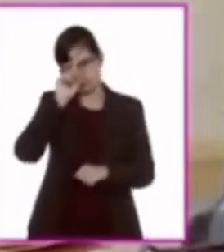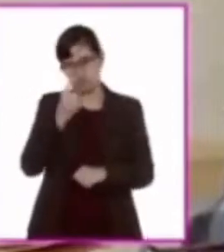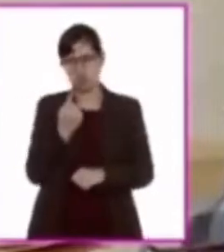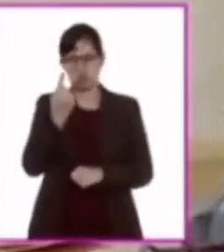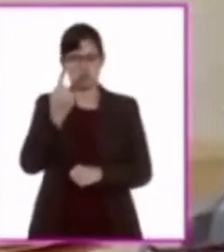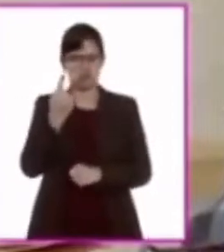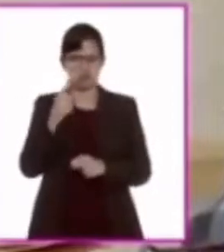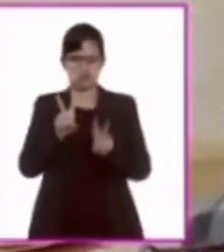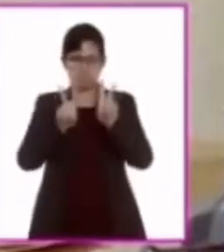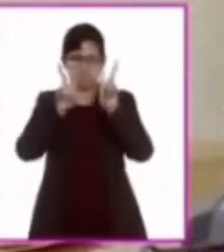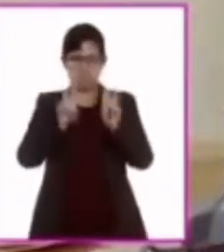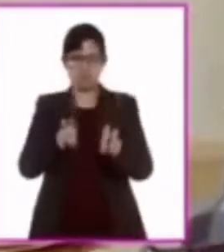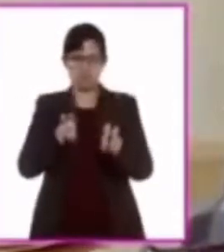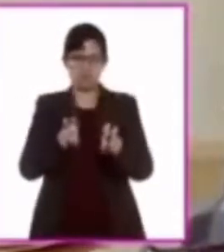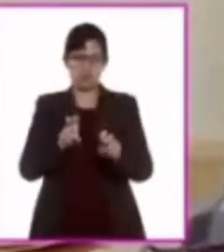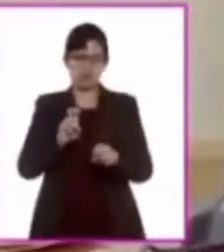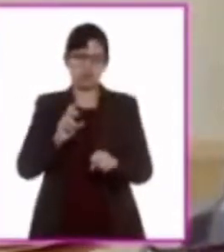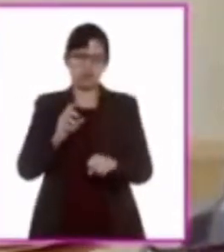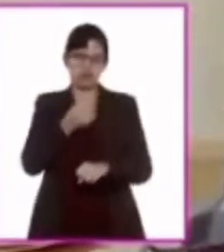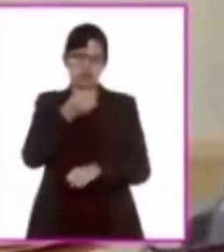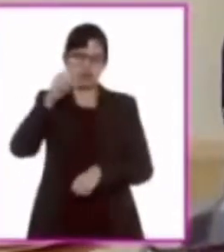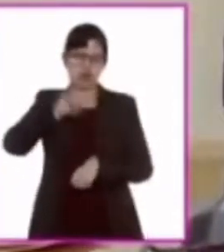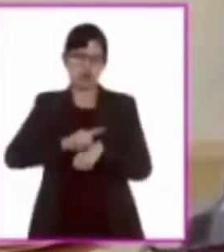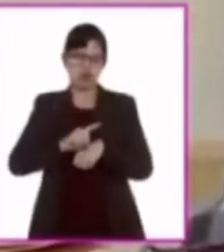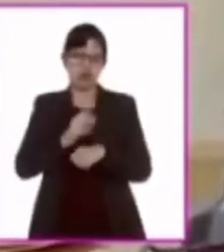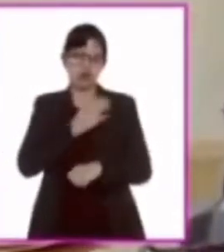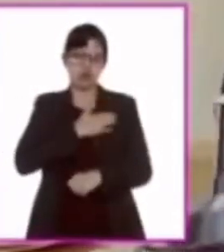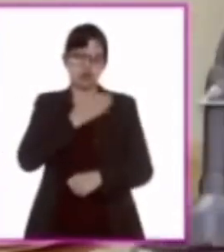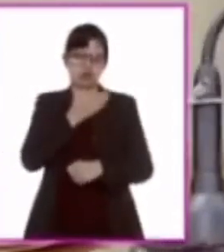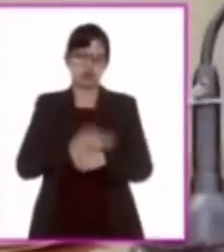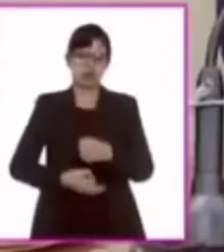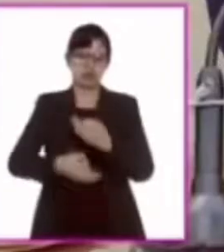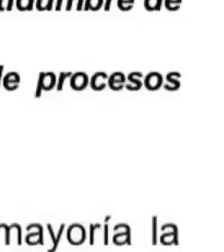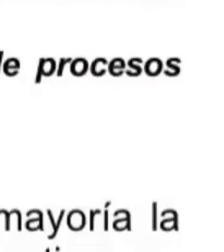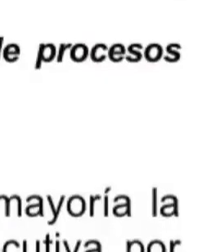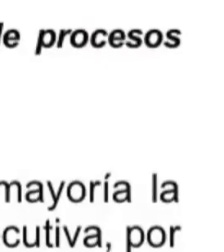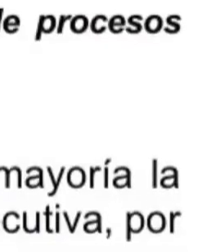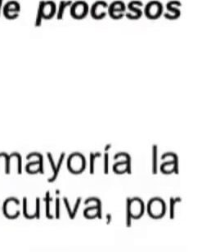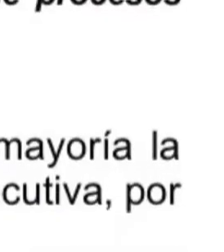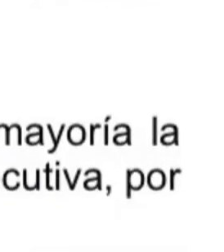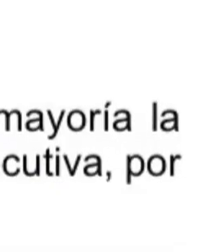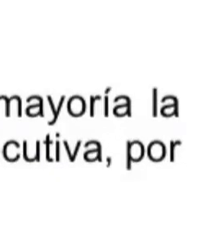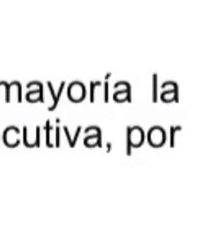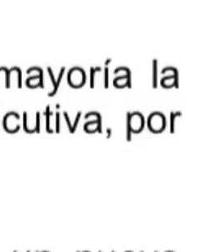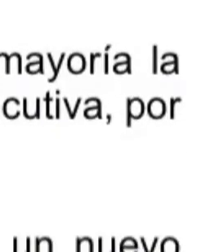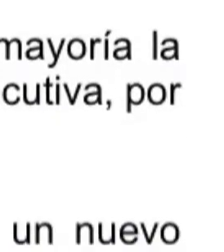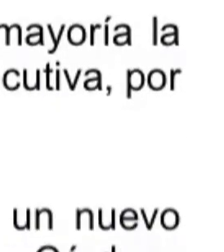único del orden del día por lo que le agradezco a todos de su presencia muy buenas tardes se levanta la sesión